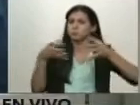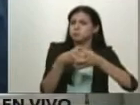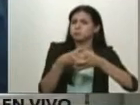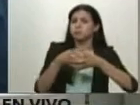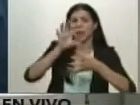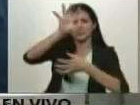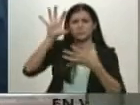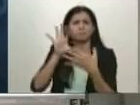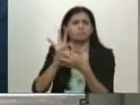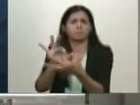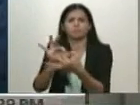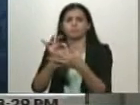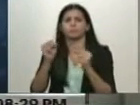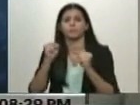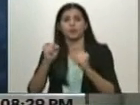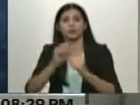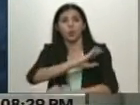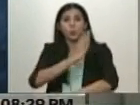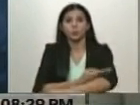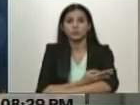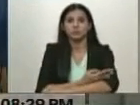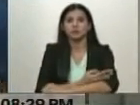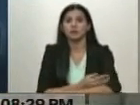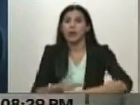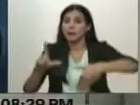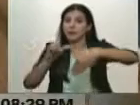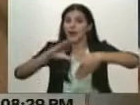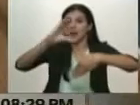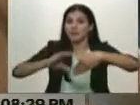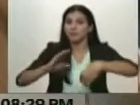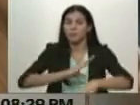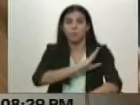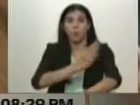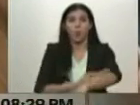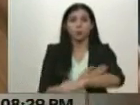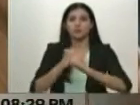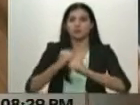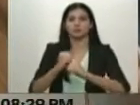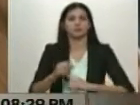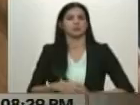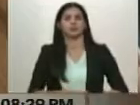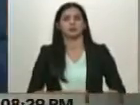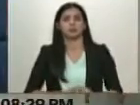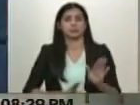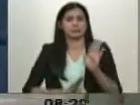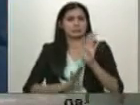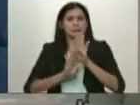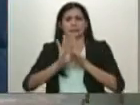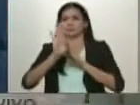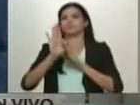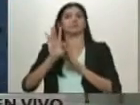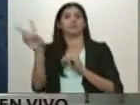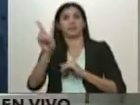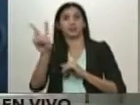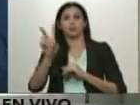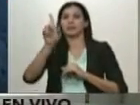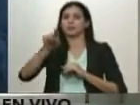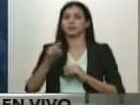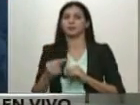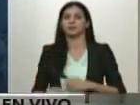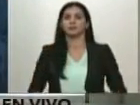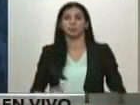fuerza, en una América Latina caribeña, potencia, en el marco de esa potencia, la Venezuela que